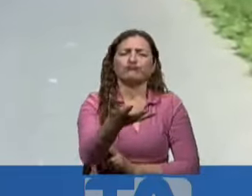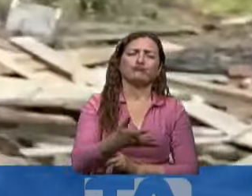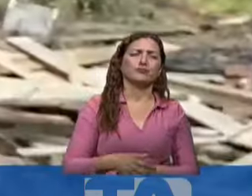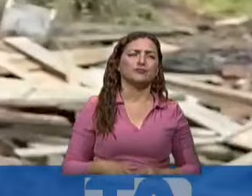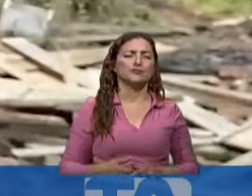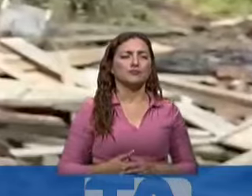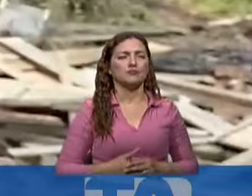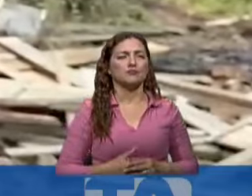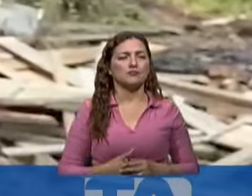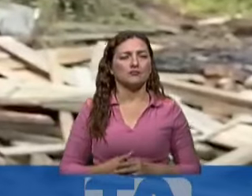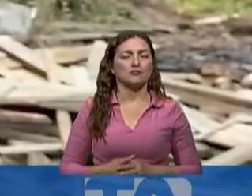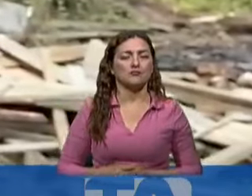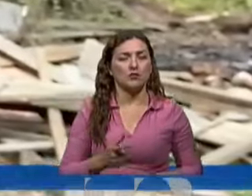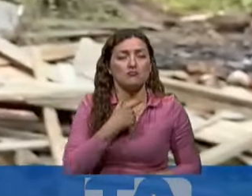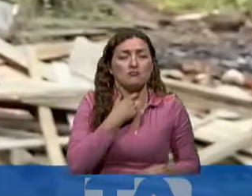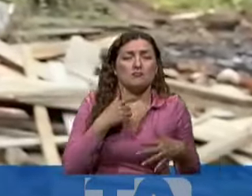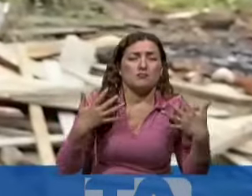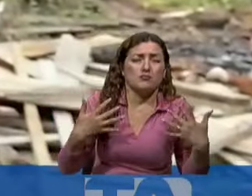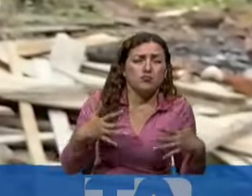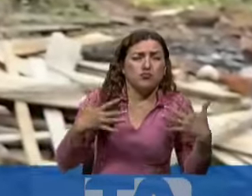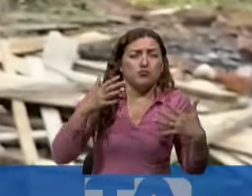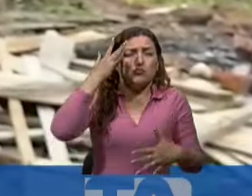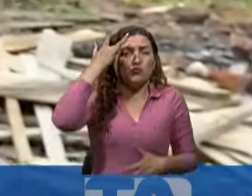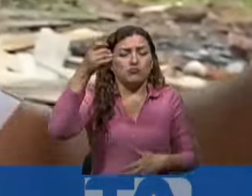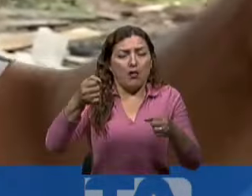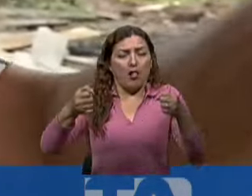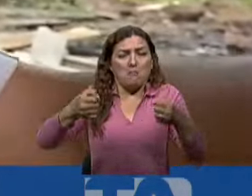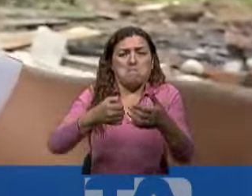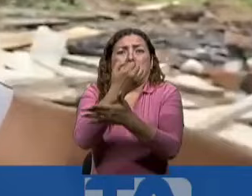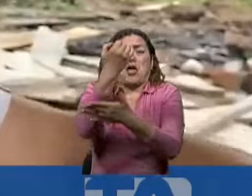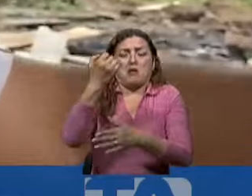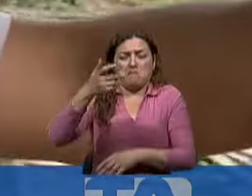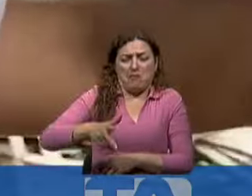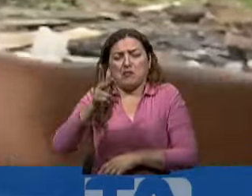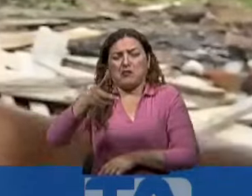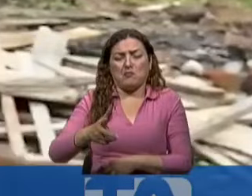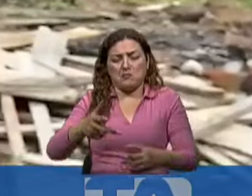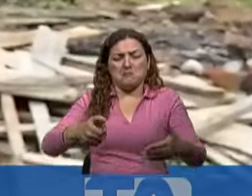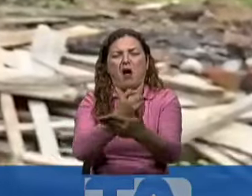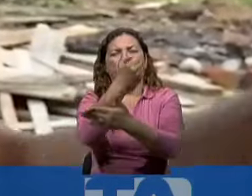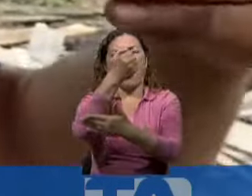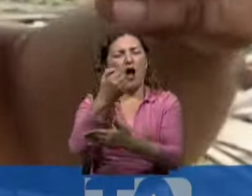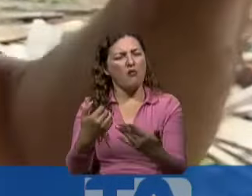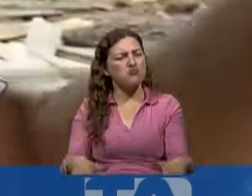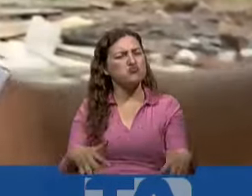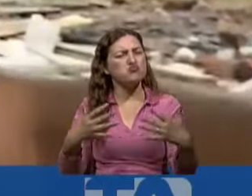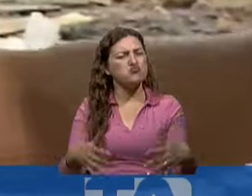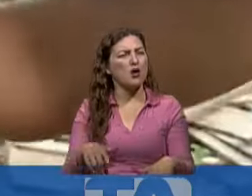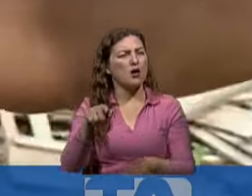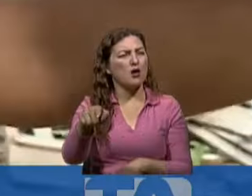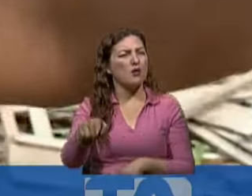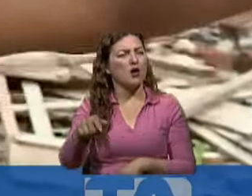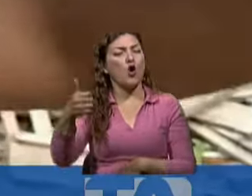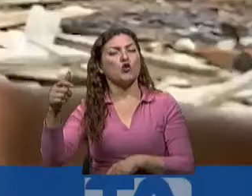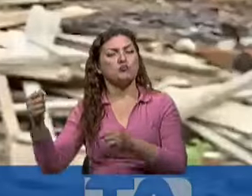provincia. O sea, los asustamos demasiado aquí, porque se han visto muchos accidentes, muchos que se chocan, unos turistas vinieron